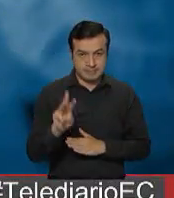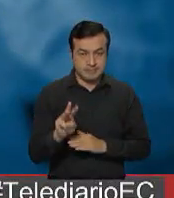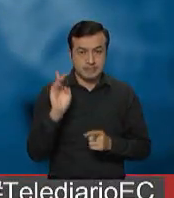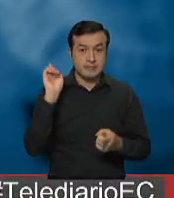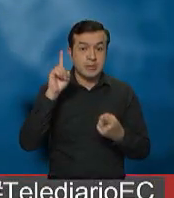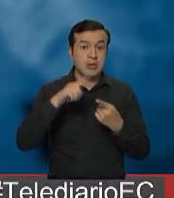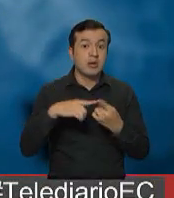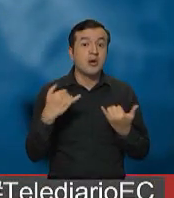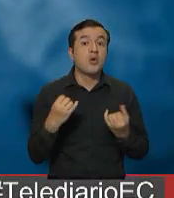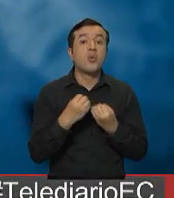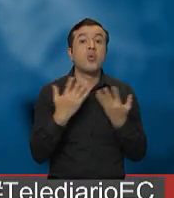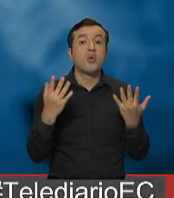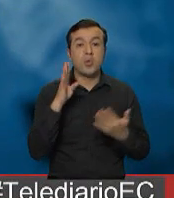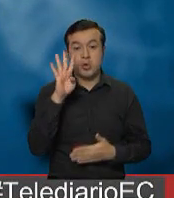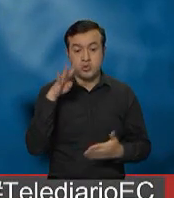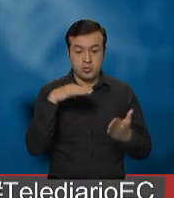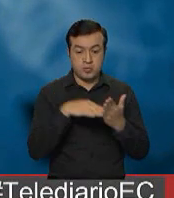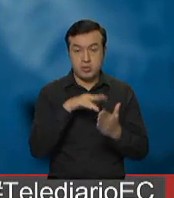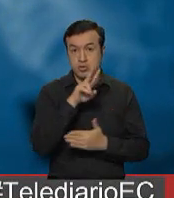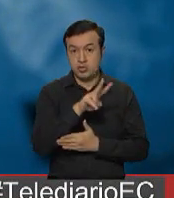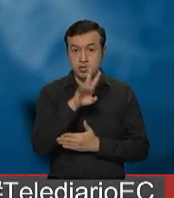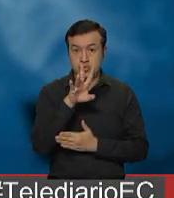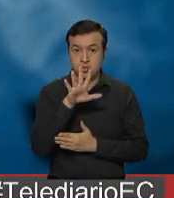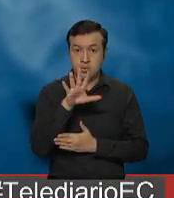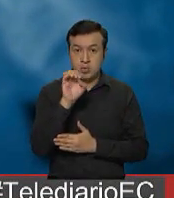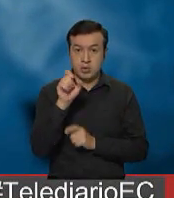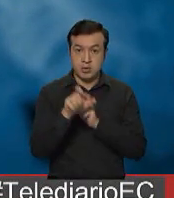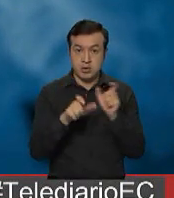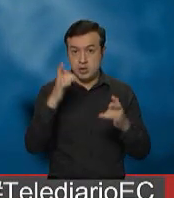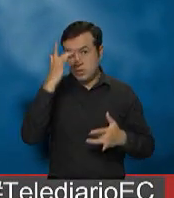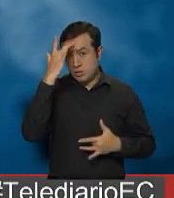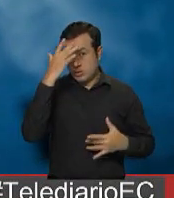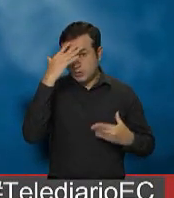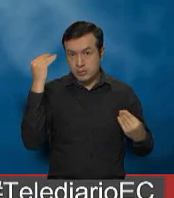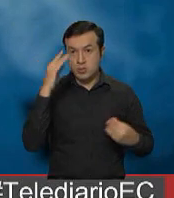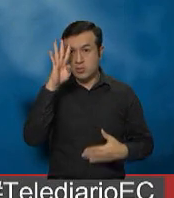Hasta el momento se registran 4.250 pacientes recuperados,